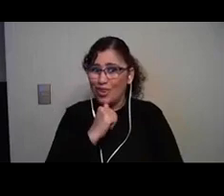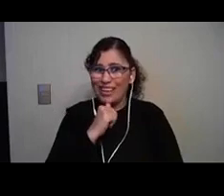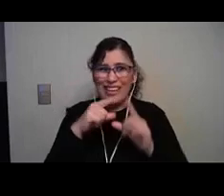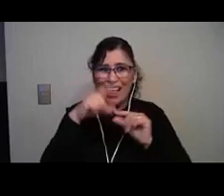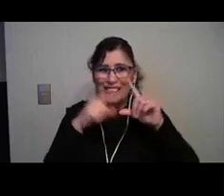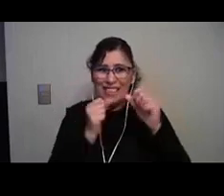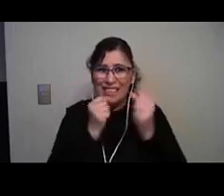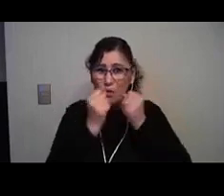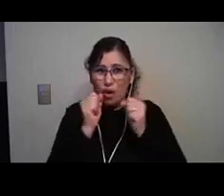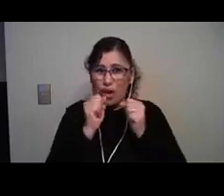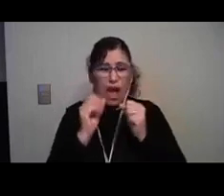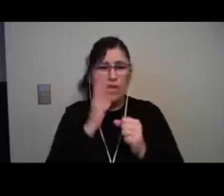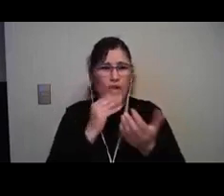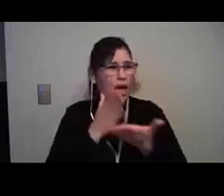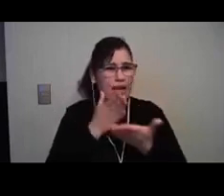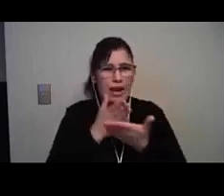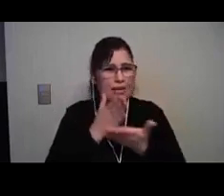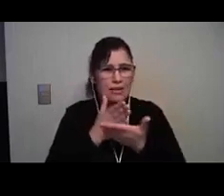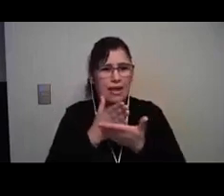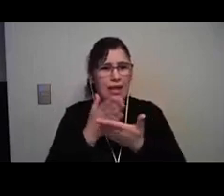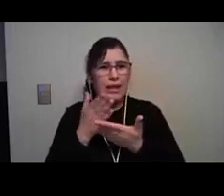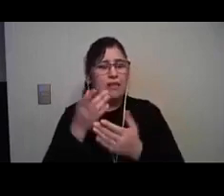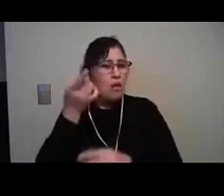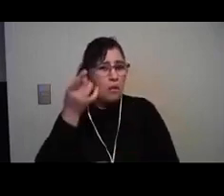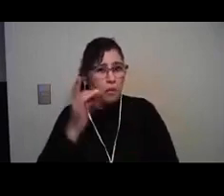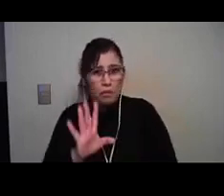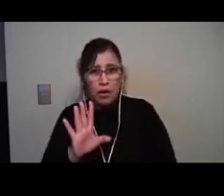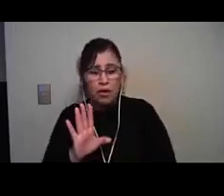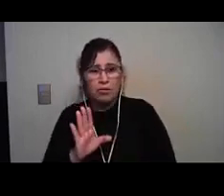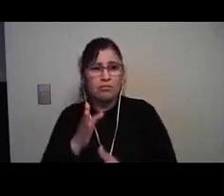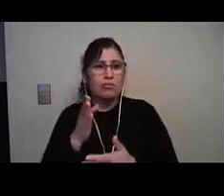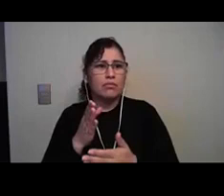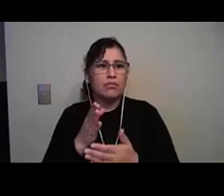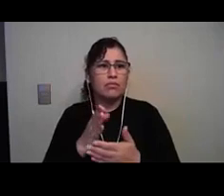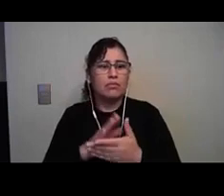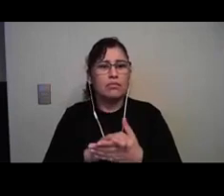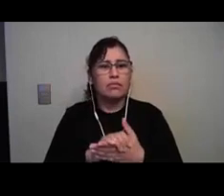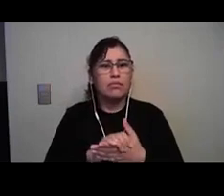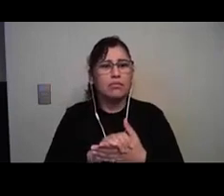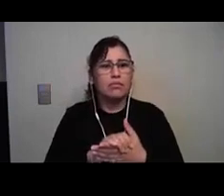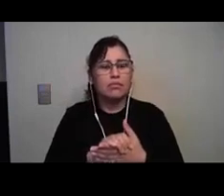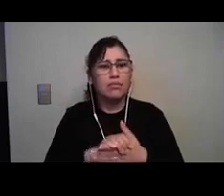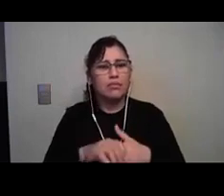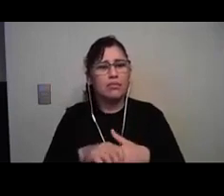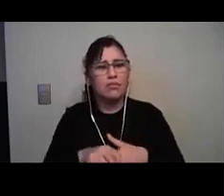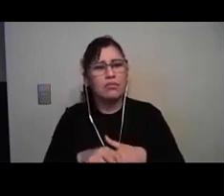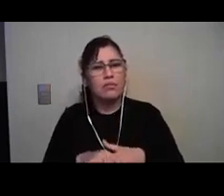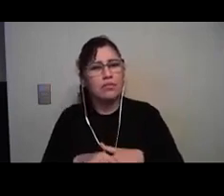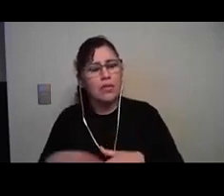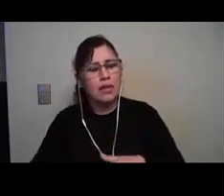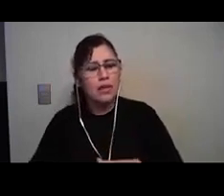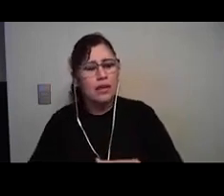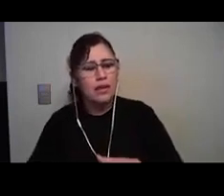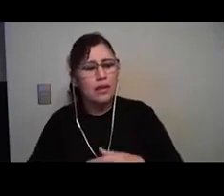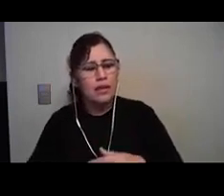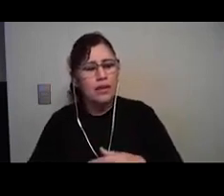solamente podrían tener la cátedra de traumatología, o sea, la presentación de neurología propiamente tal, ¿ya? Y lo que podemos hacer